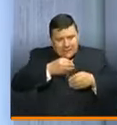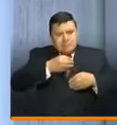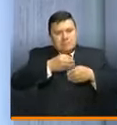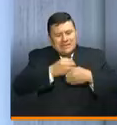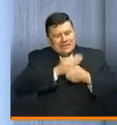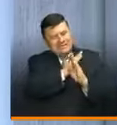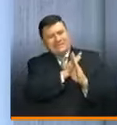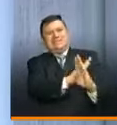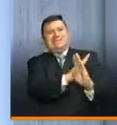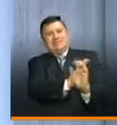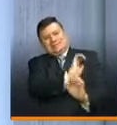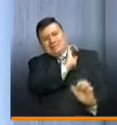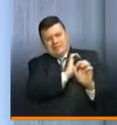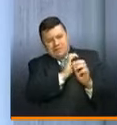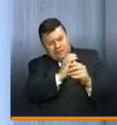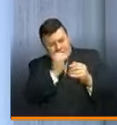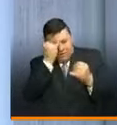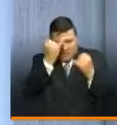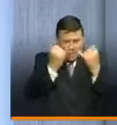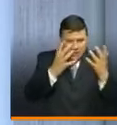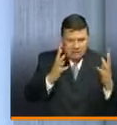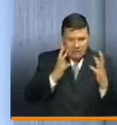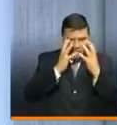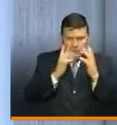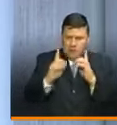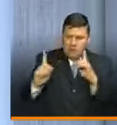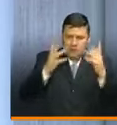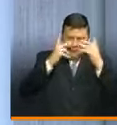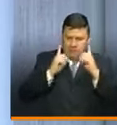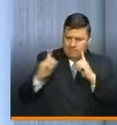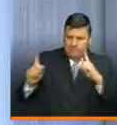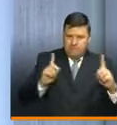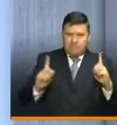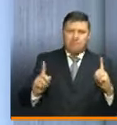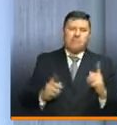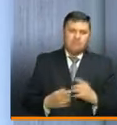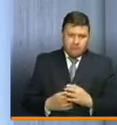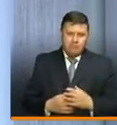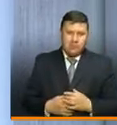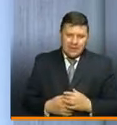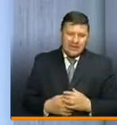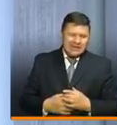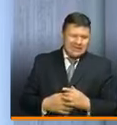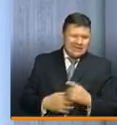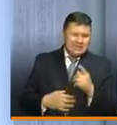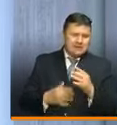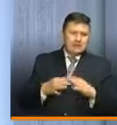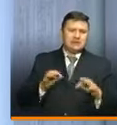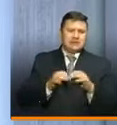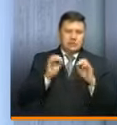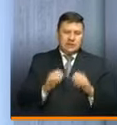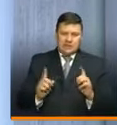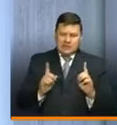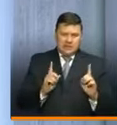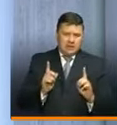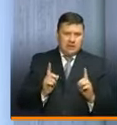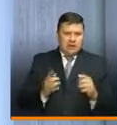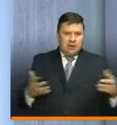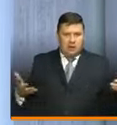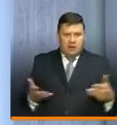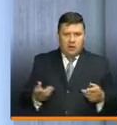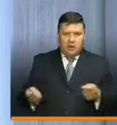nos permita incrementar la distancia física, evidentemente es esencial para poder ayudar